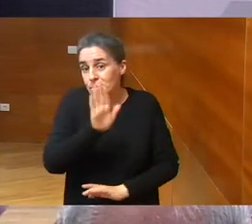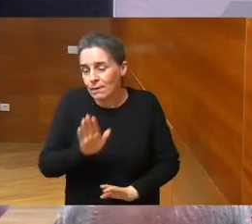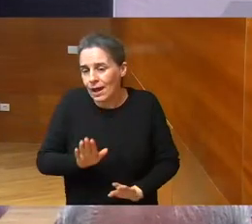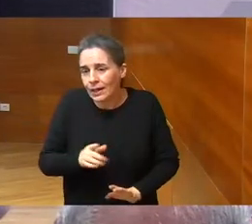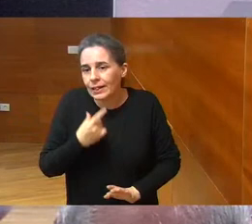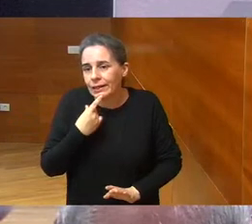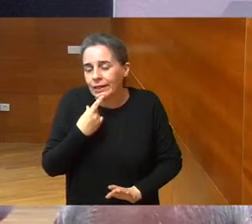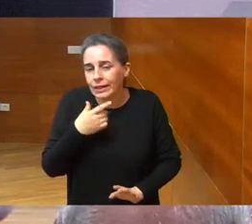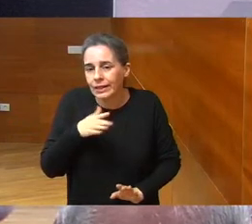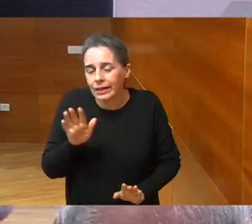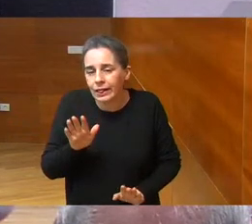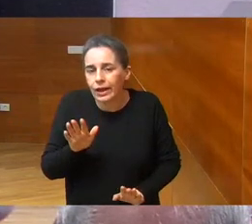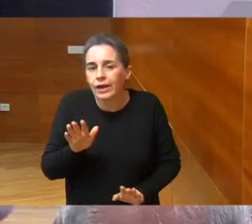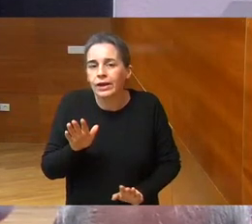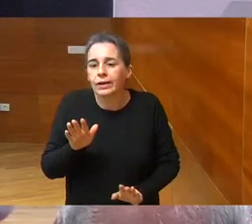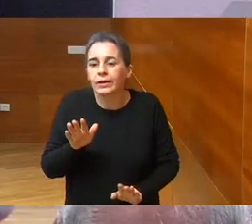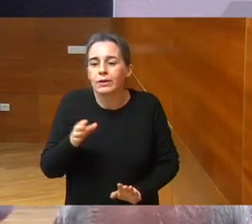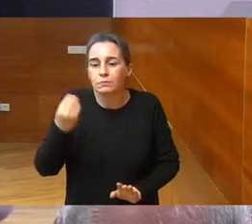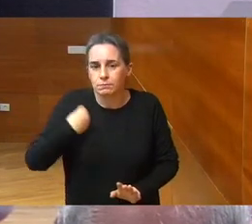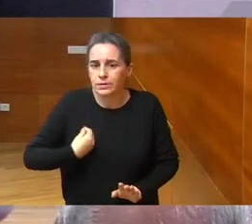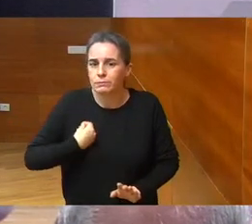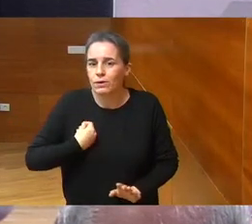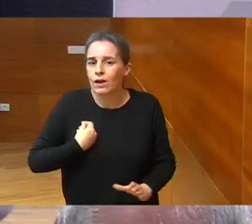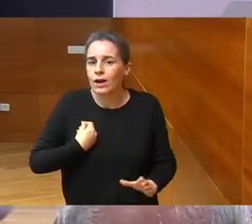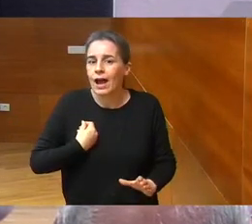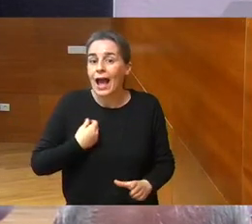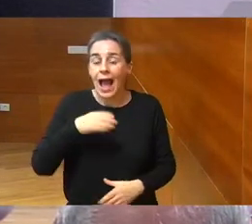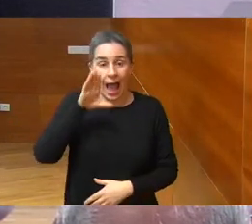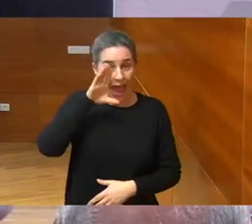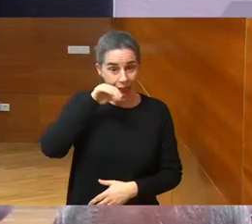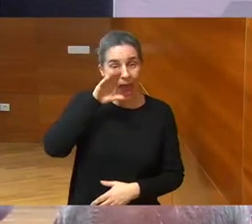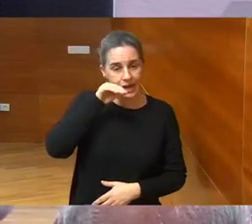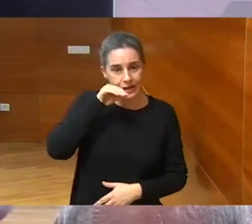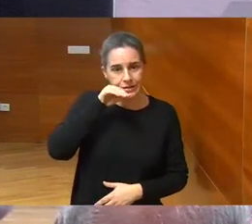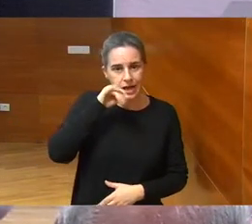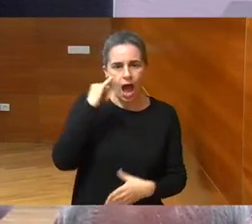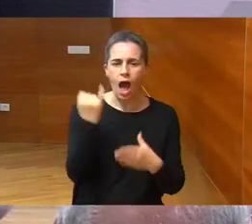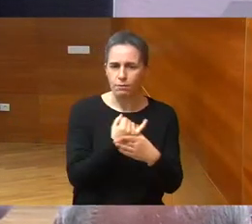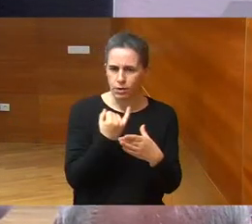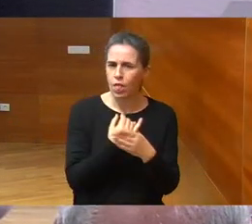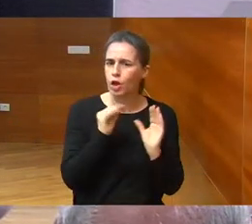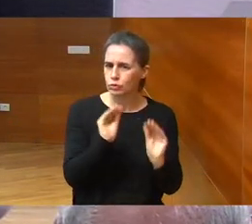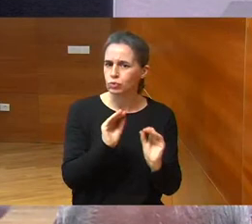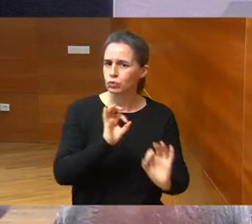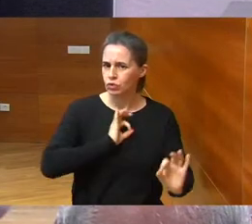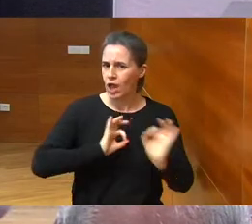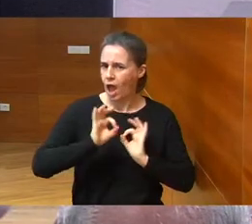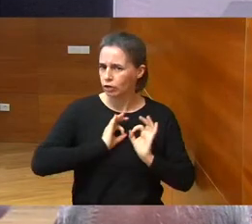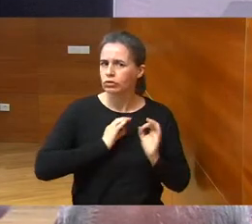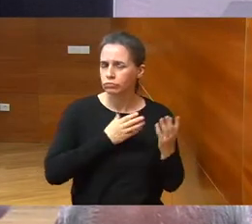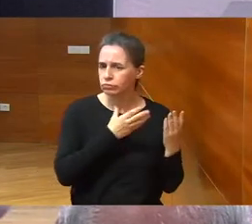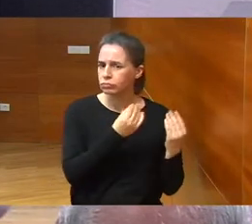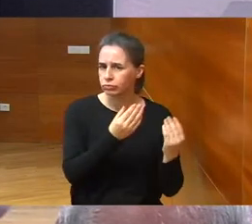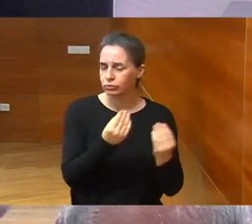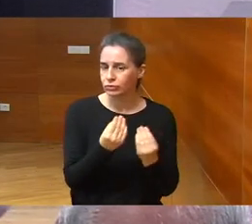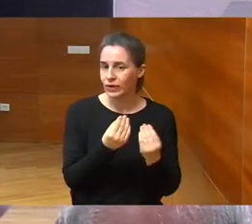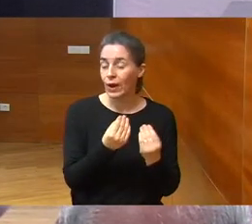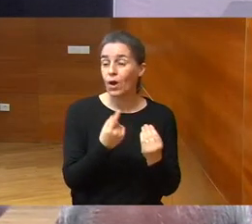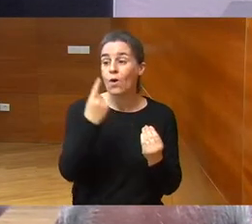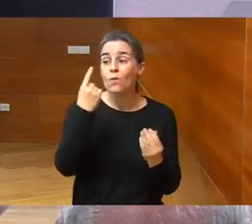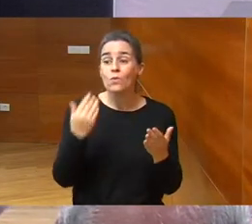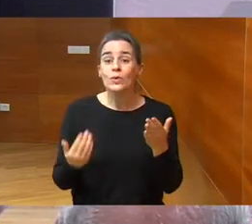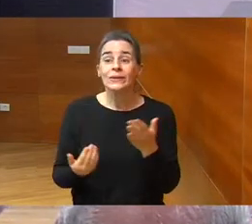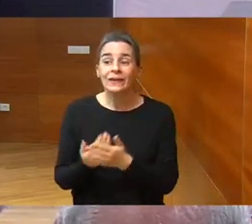bueno pues azotes de Lisa paroteatro eran eran tantas que en una ocasión